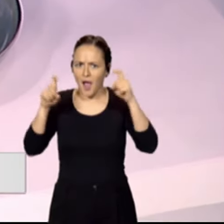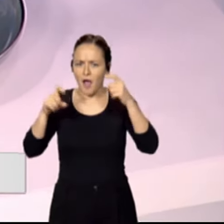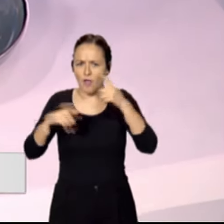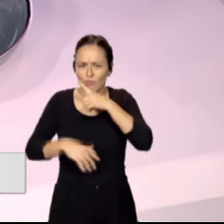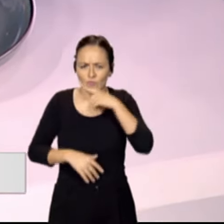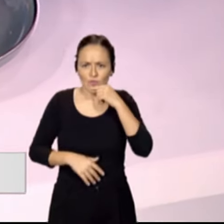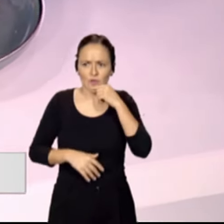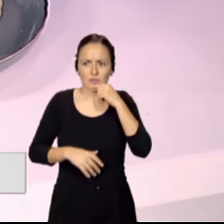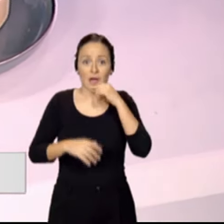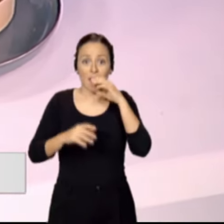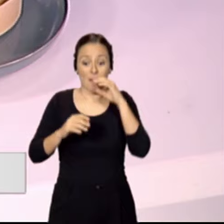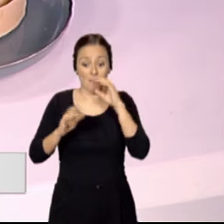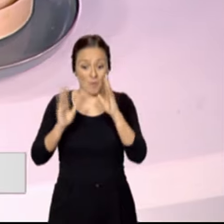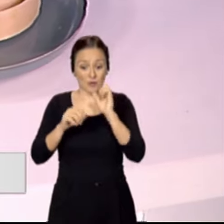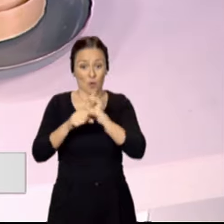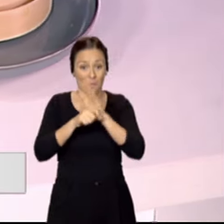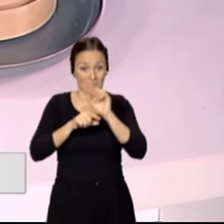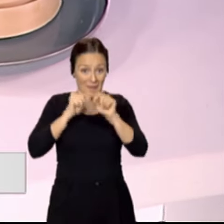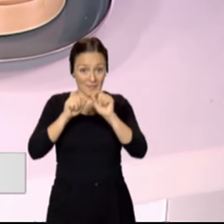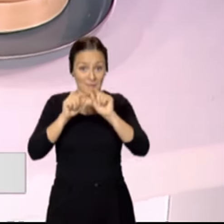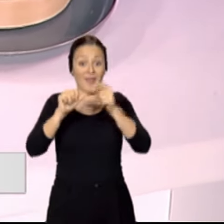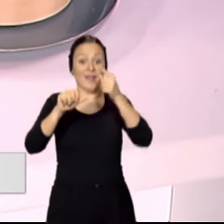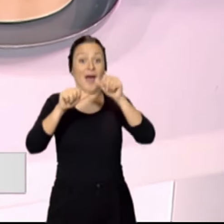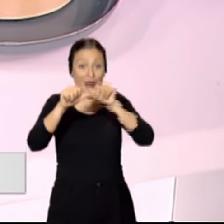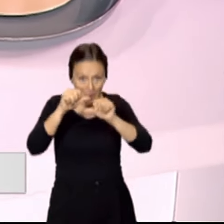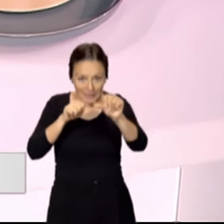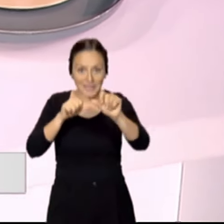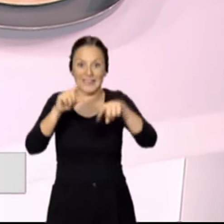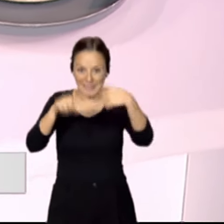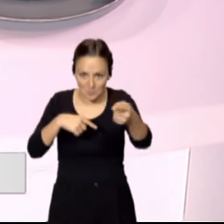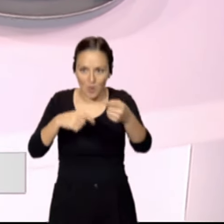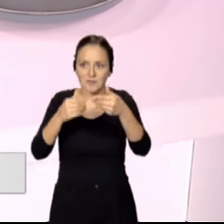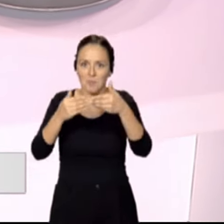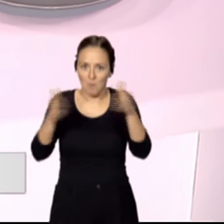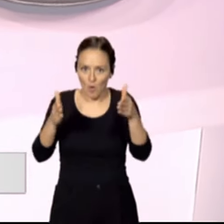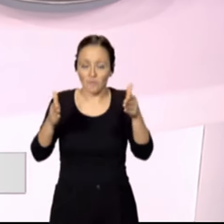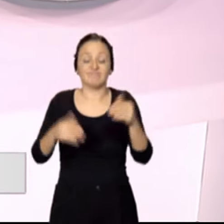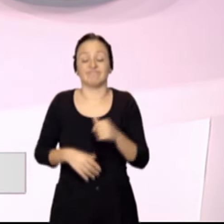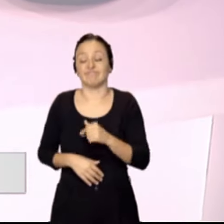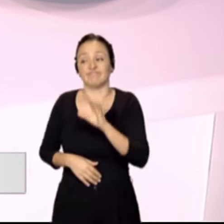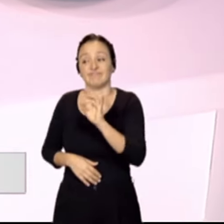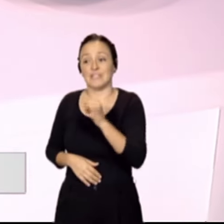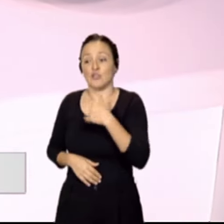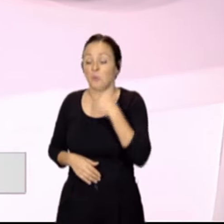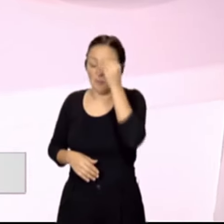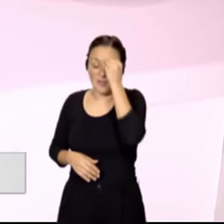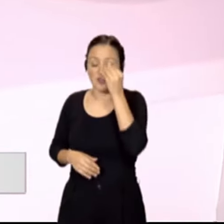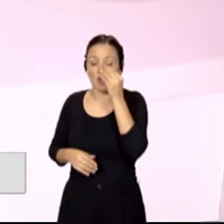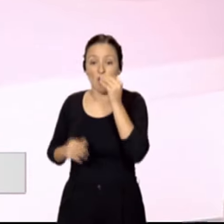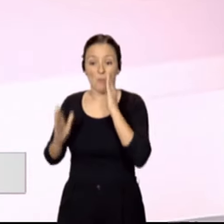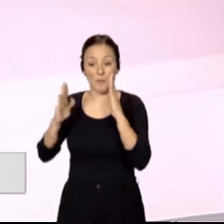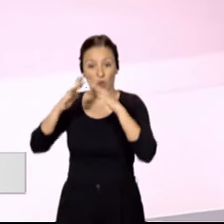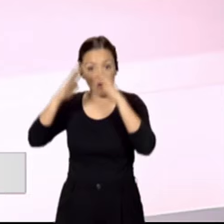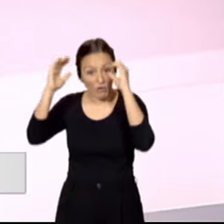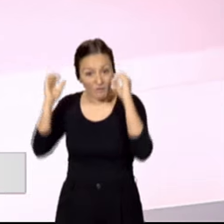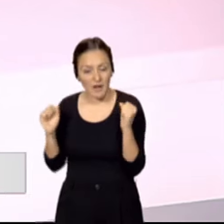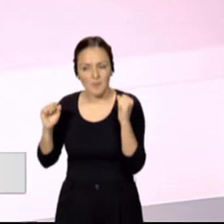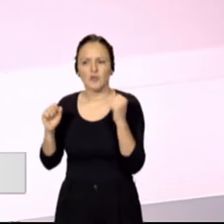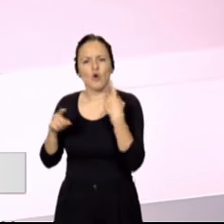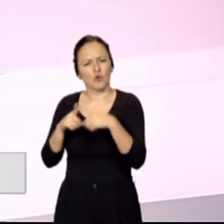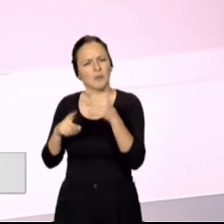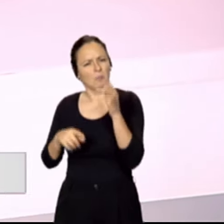creo efectivamente bueno como hay Yo siempre digo que la pandemia el confinamiento sacó cosas positivas y en en mi caso